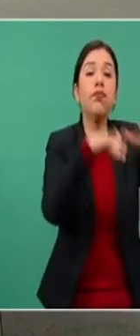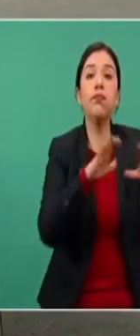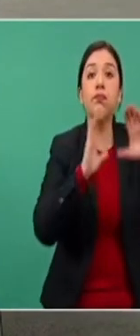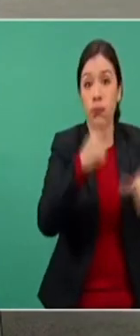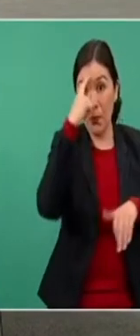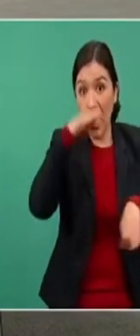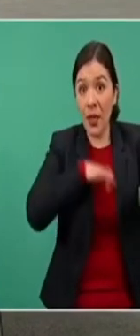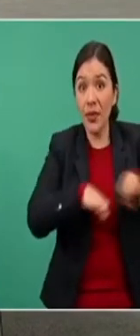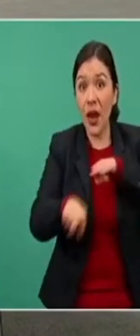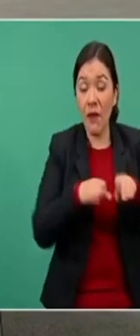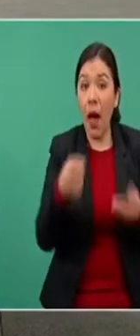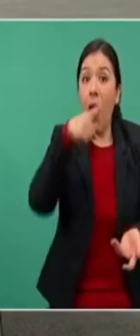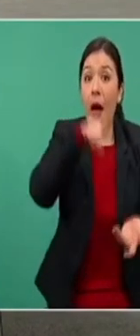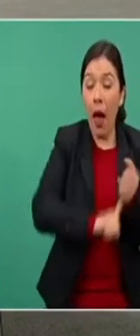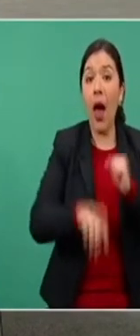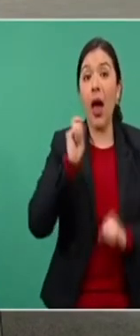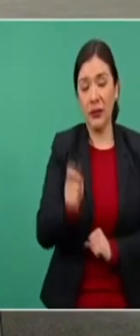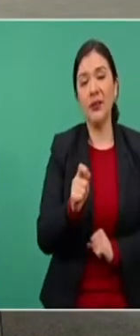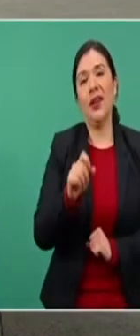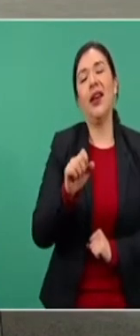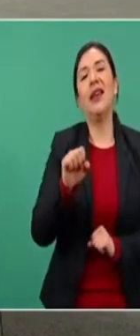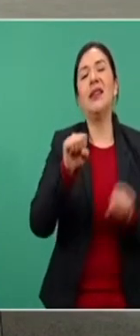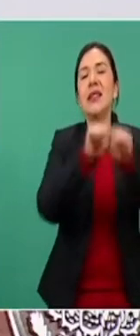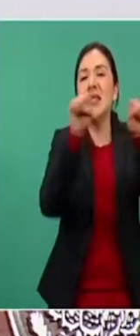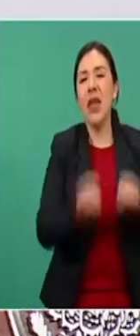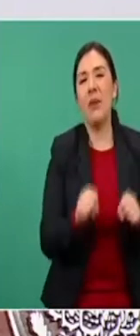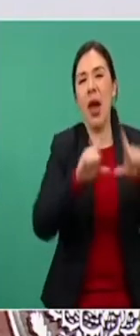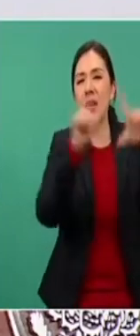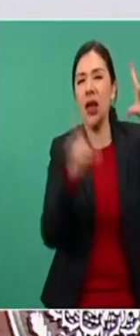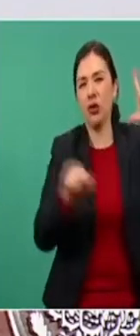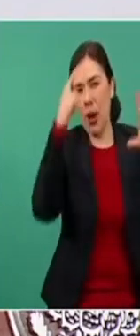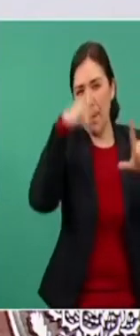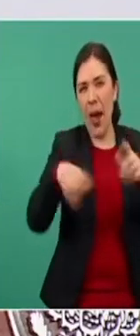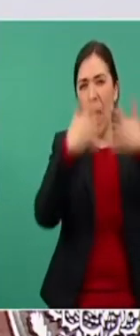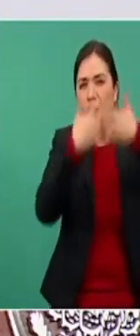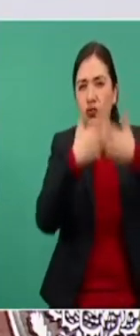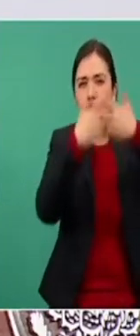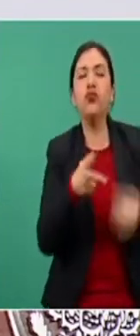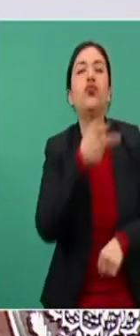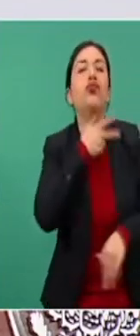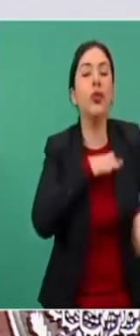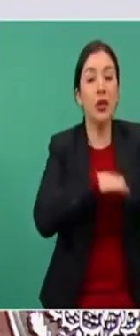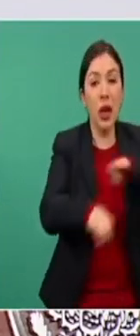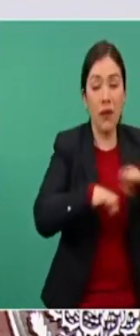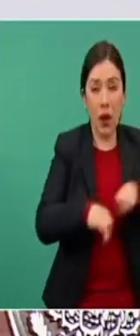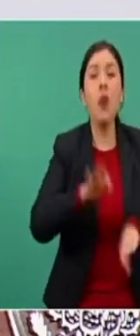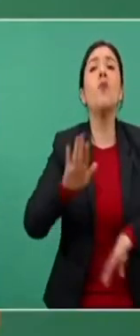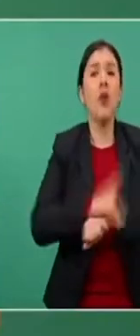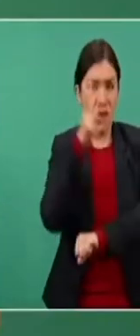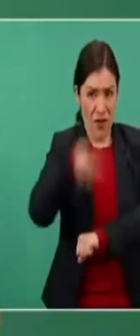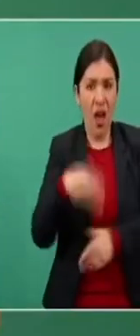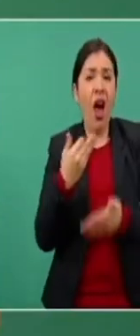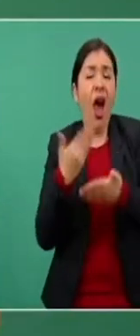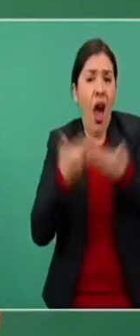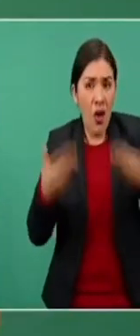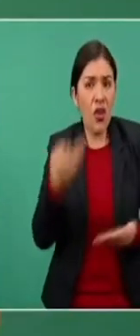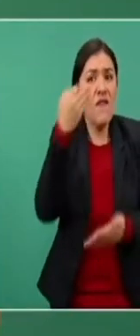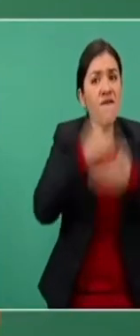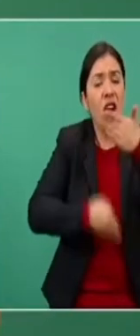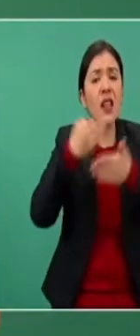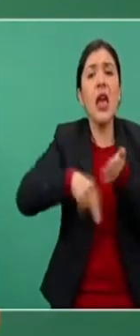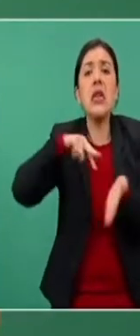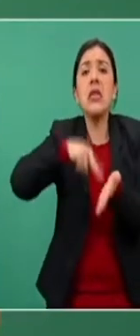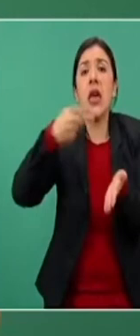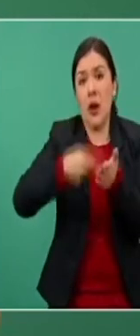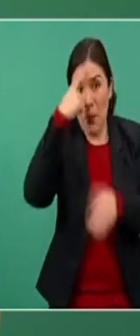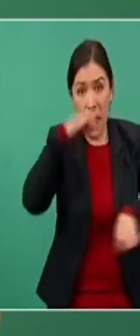plazas dentro del Sistema Nacional de Refinación, porque sí tenemos un déficit de ingenieros de operación y de